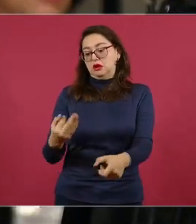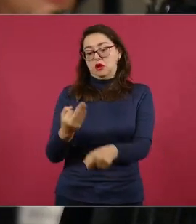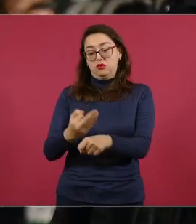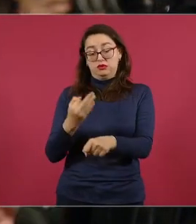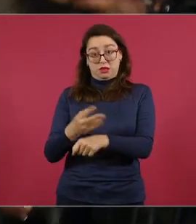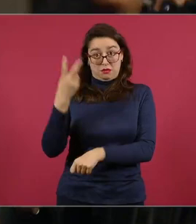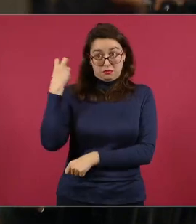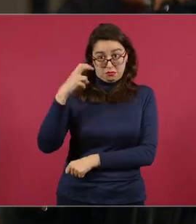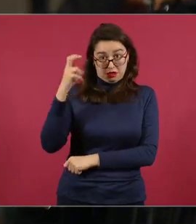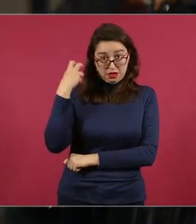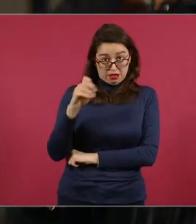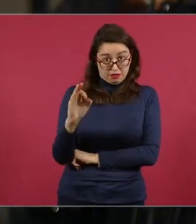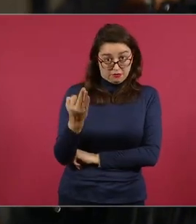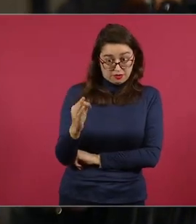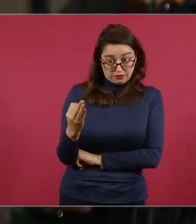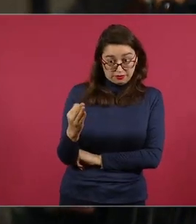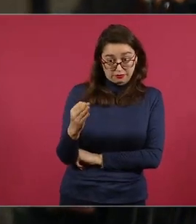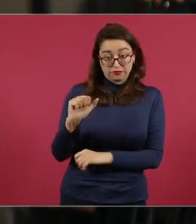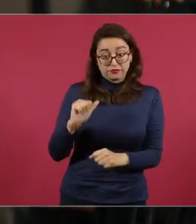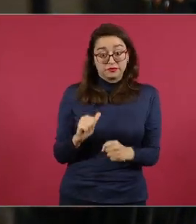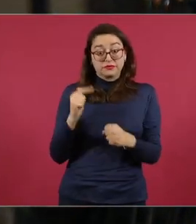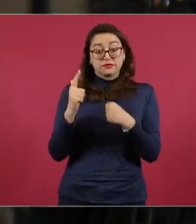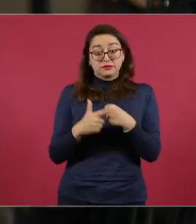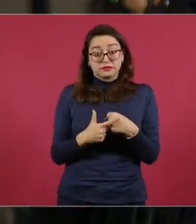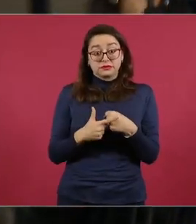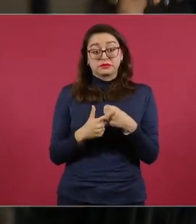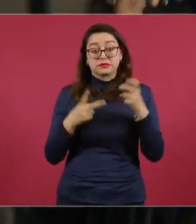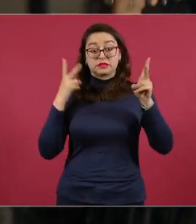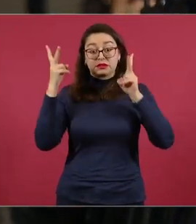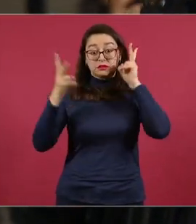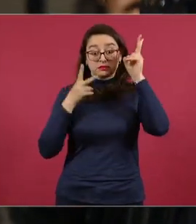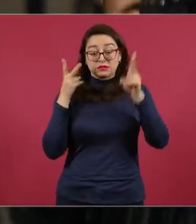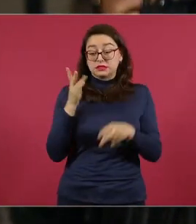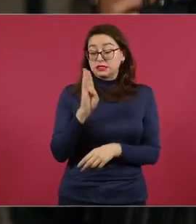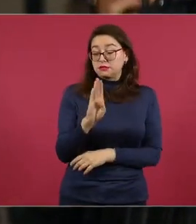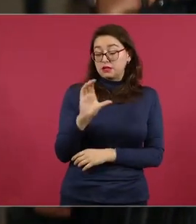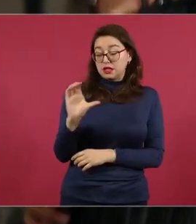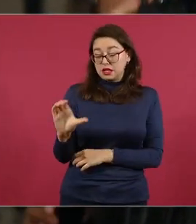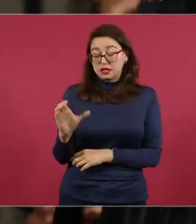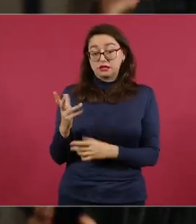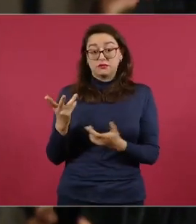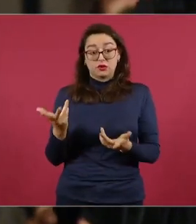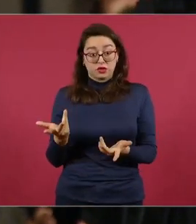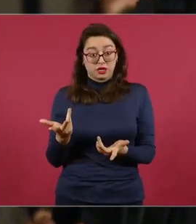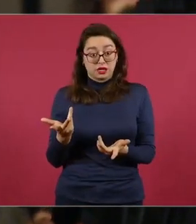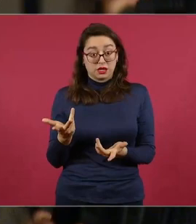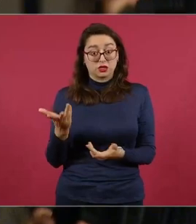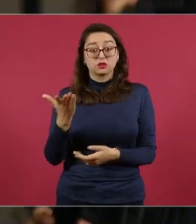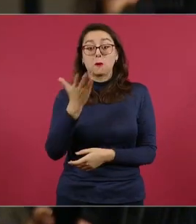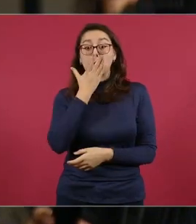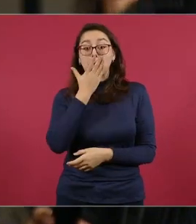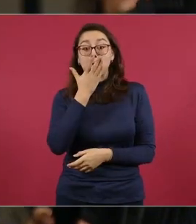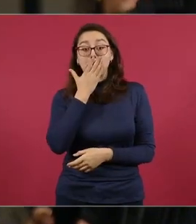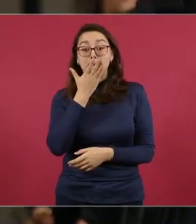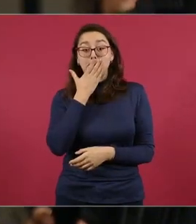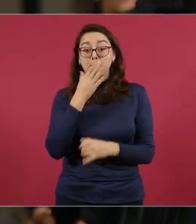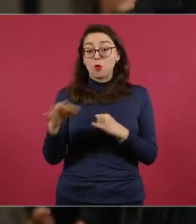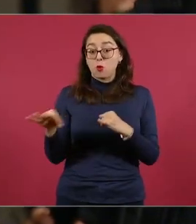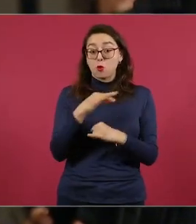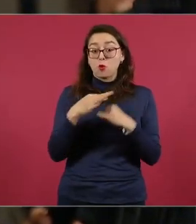semana. Y si tiene planeada alguna gira o visita a Baja California. Y comentaba que a Sonora va a ser la última